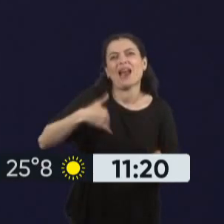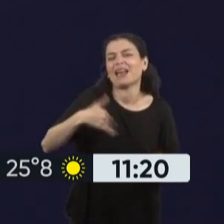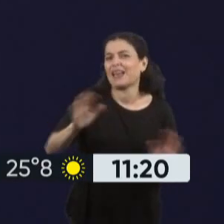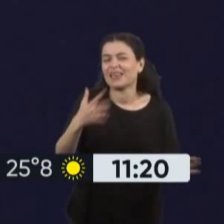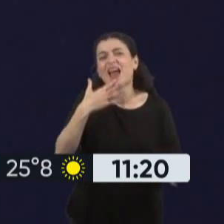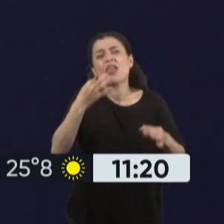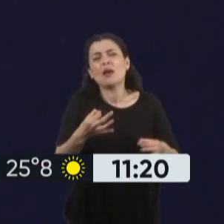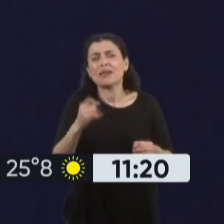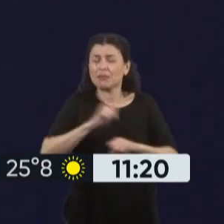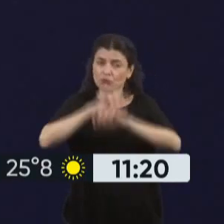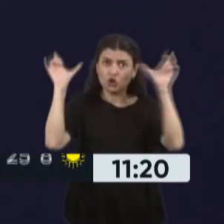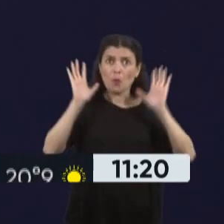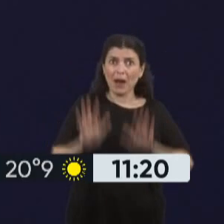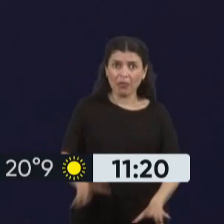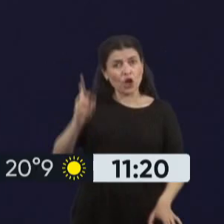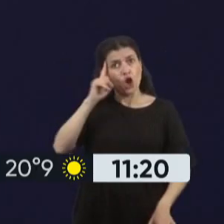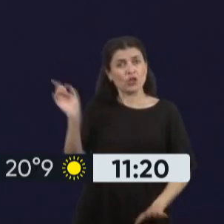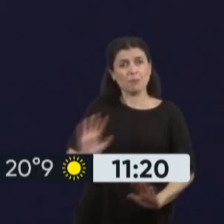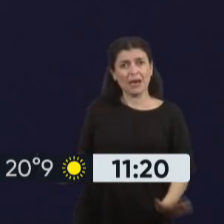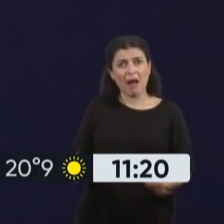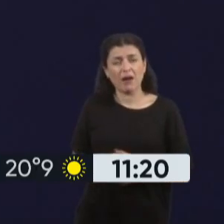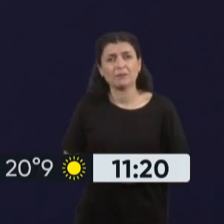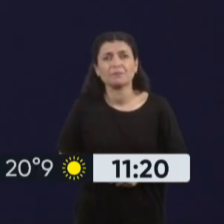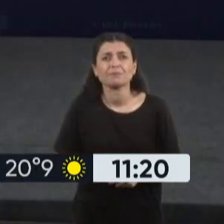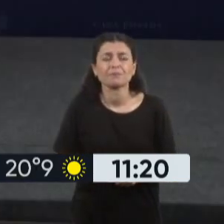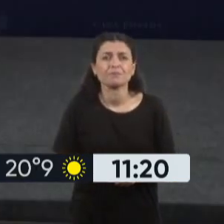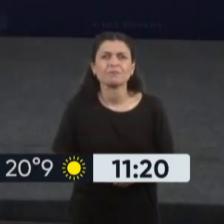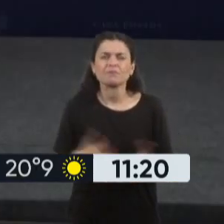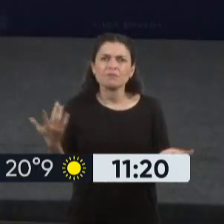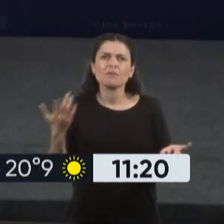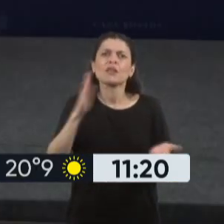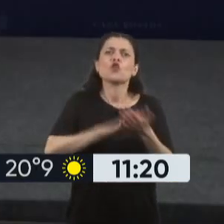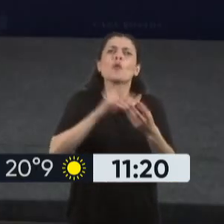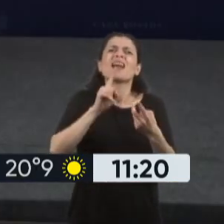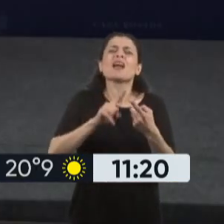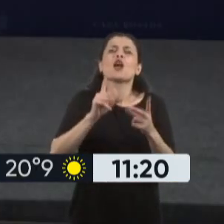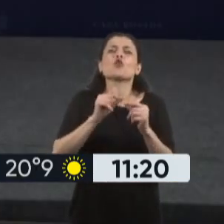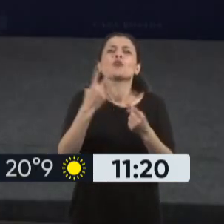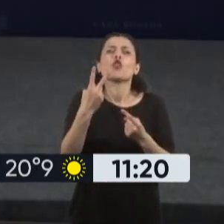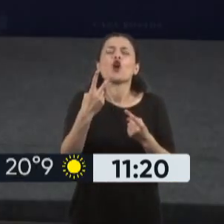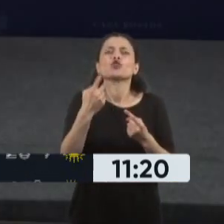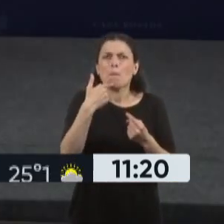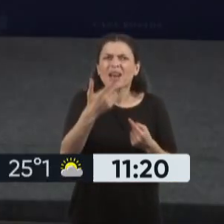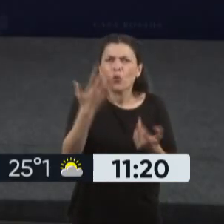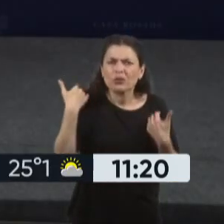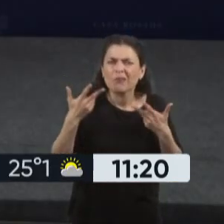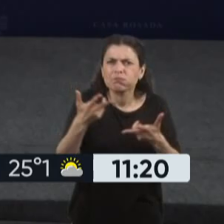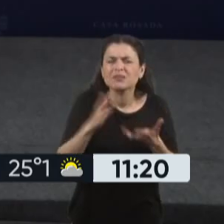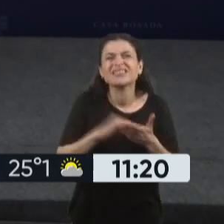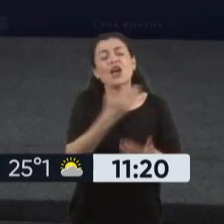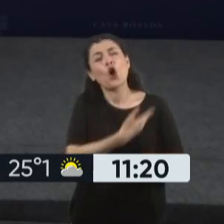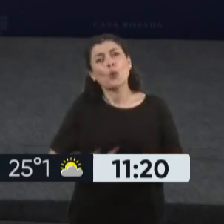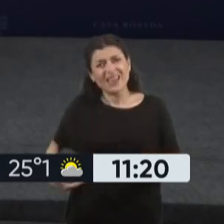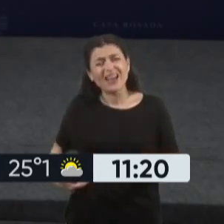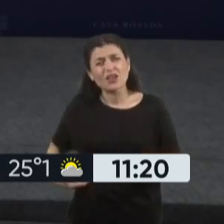estamos absolutamente sorprendidos. ¿Me permite ir a la segunda pregunta para Sí, que quede claro, claro? claro. El gobierno